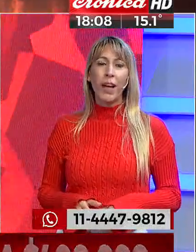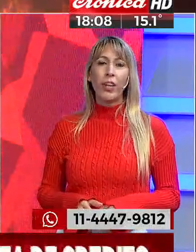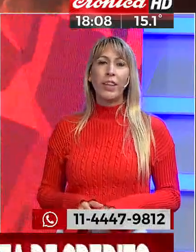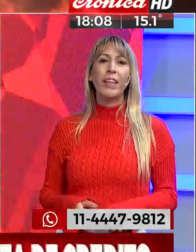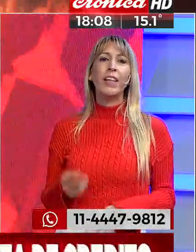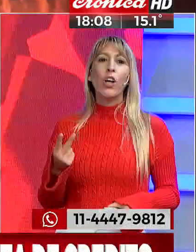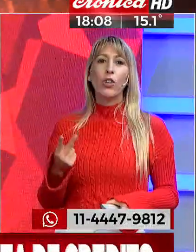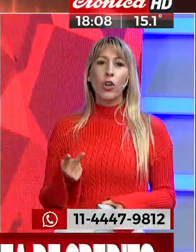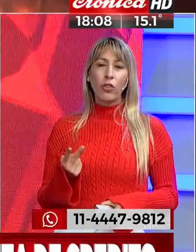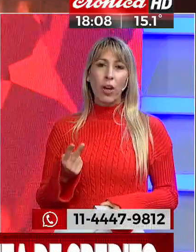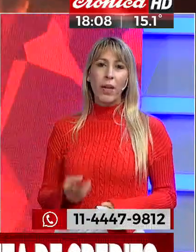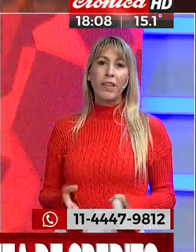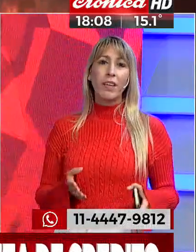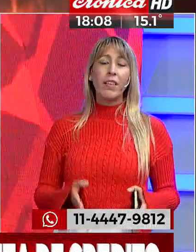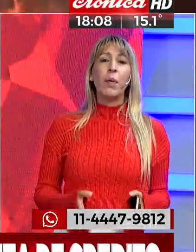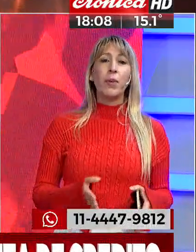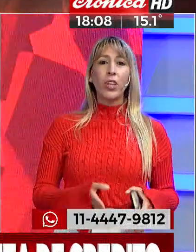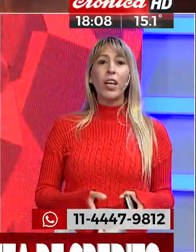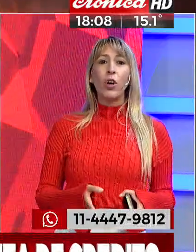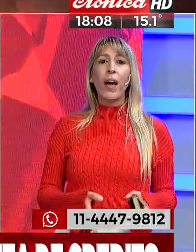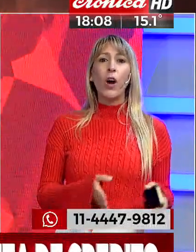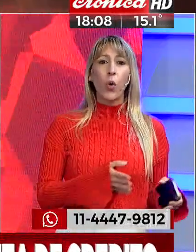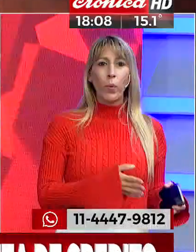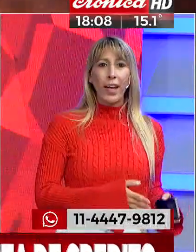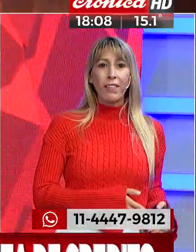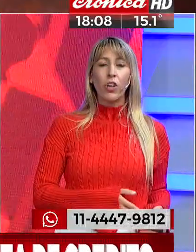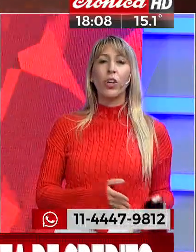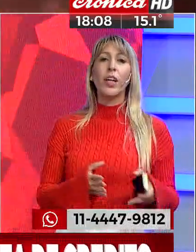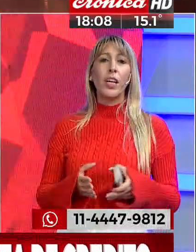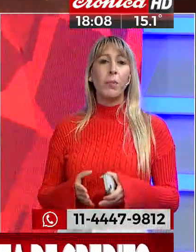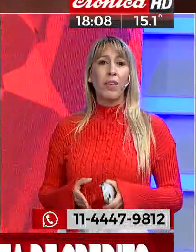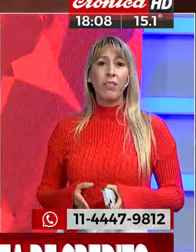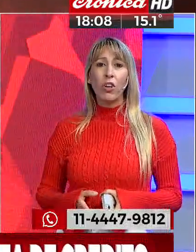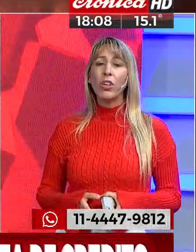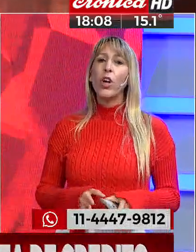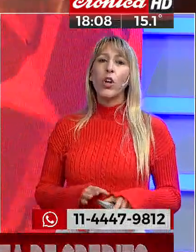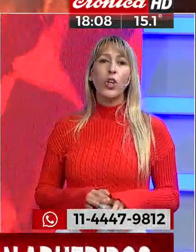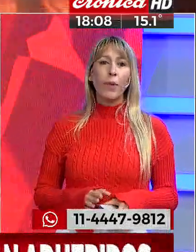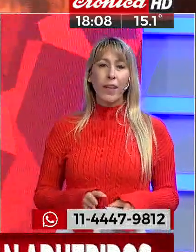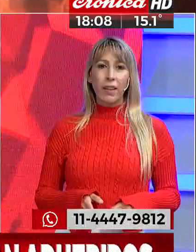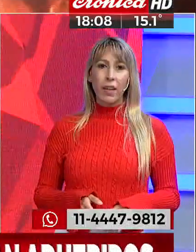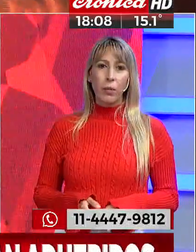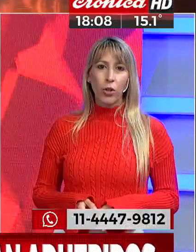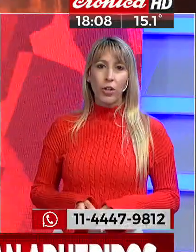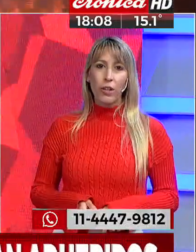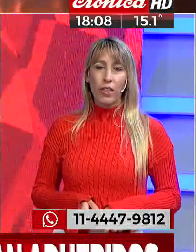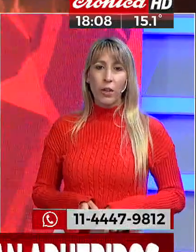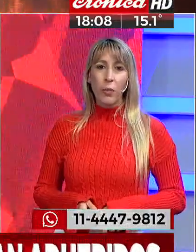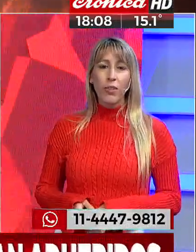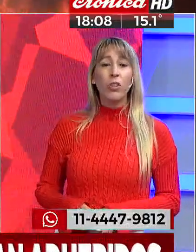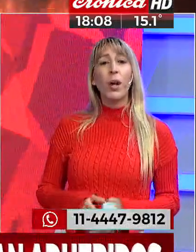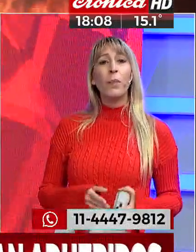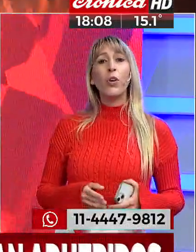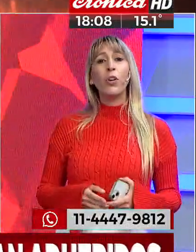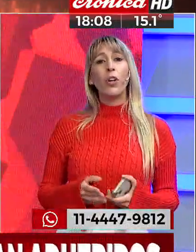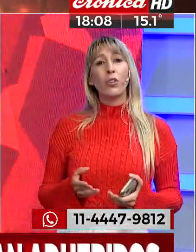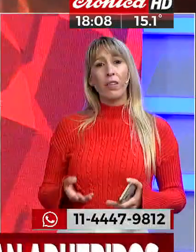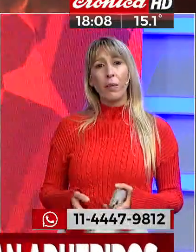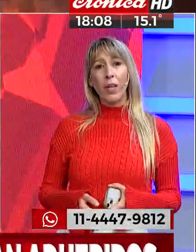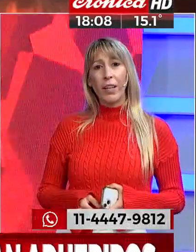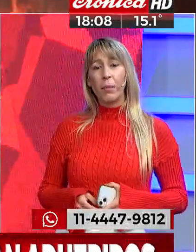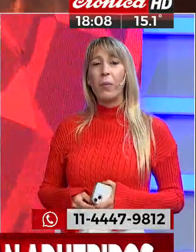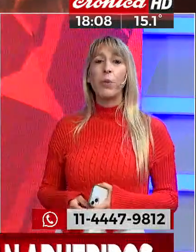Bono para los que tienen dos saberes es decir las personas que que cobran jubilación y pensión no van a tener el bono de 37,000 pes tampoco